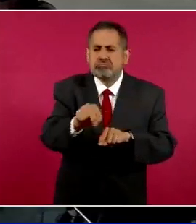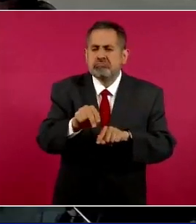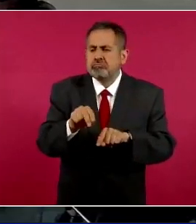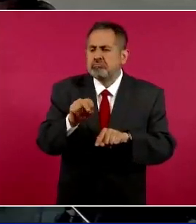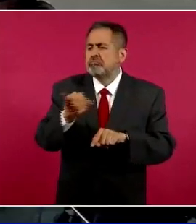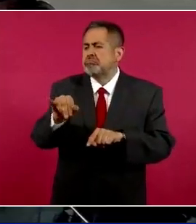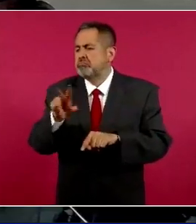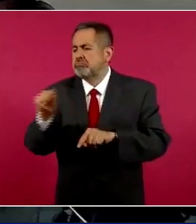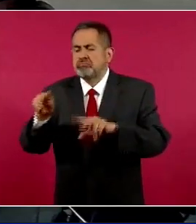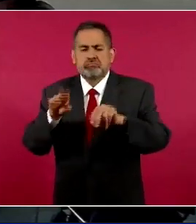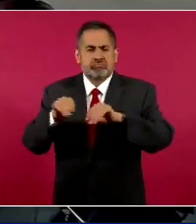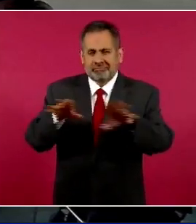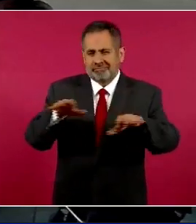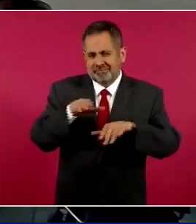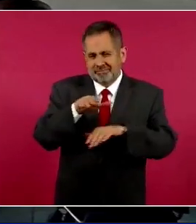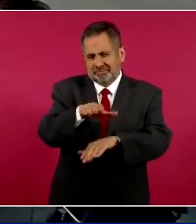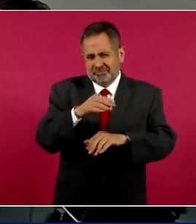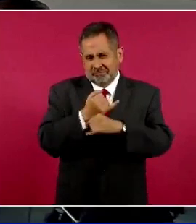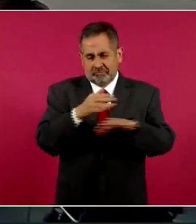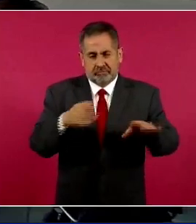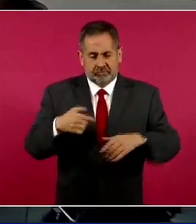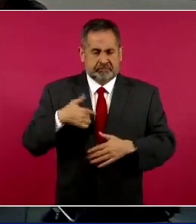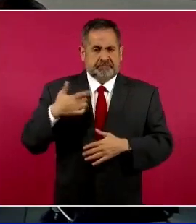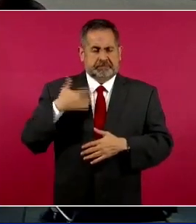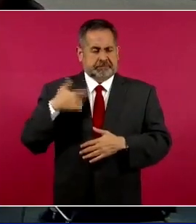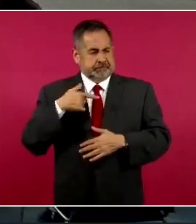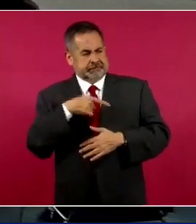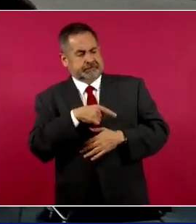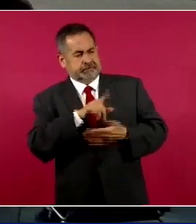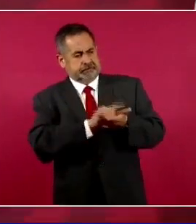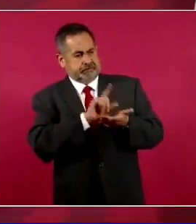en materia informativa.